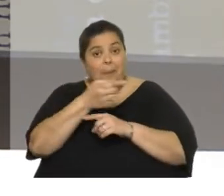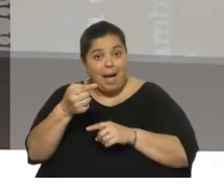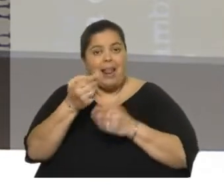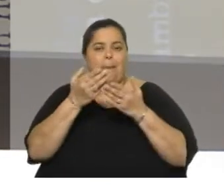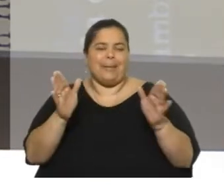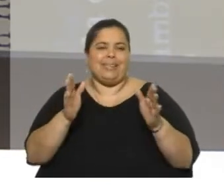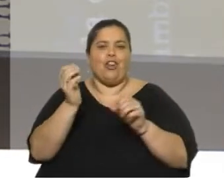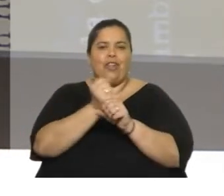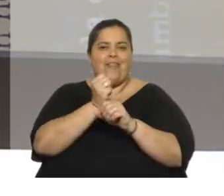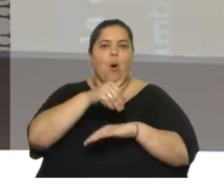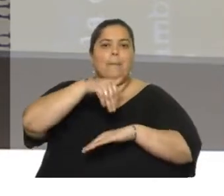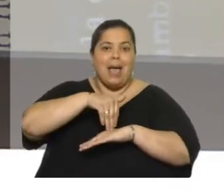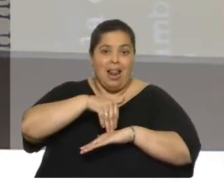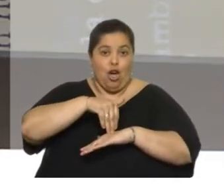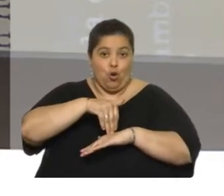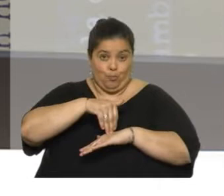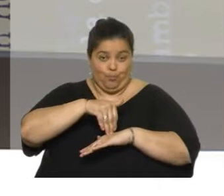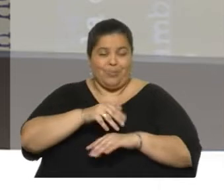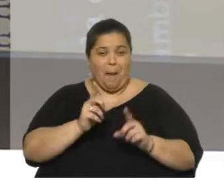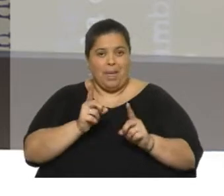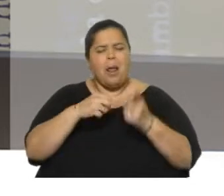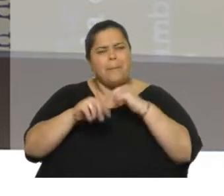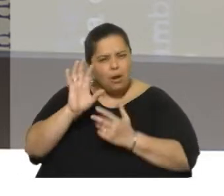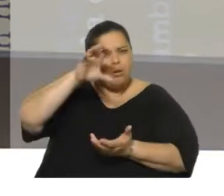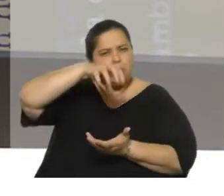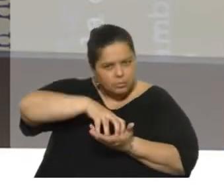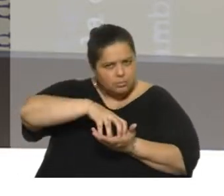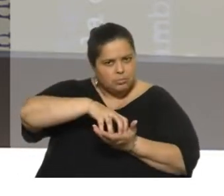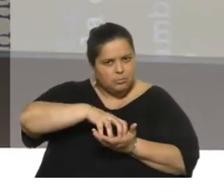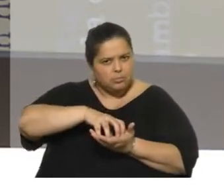Melo. Ah. Vamos a aterrizar pero también en Melo. ¿Están en 7?